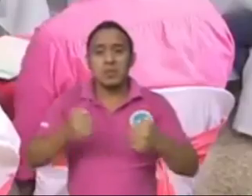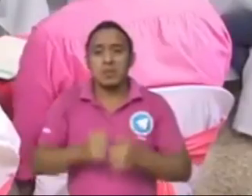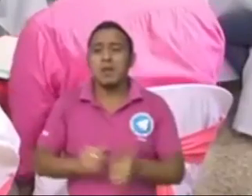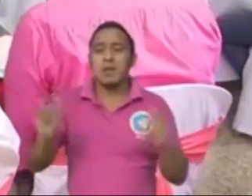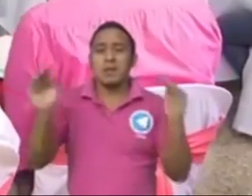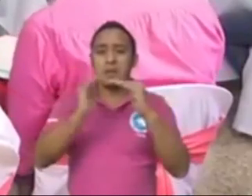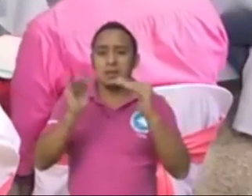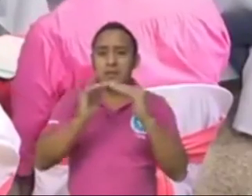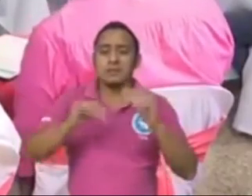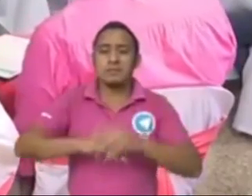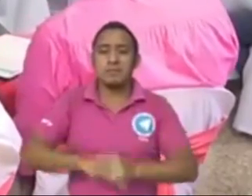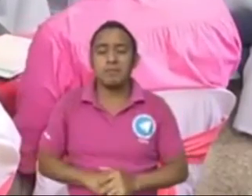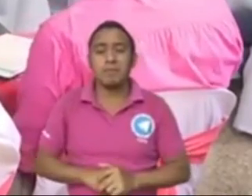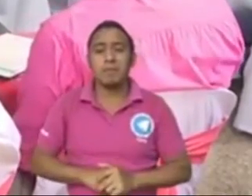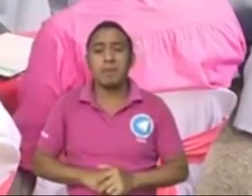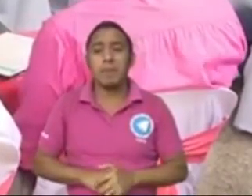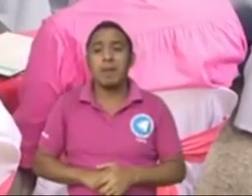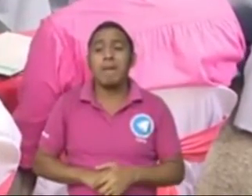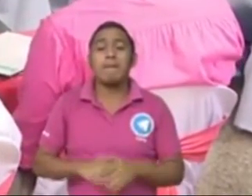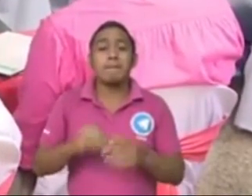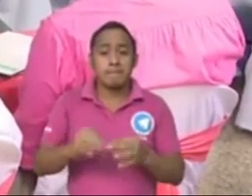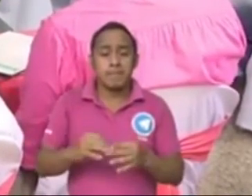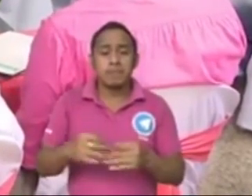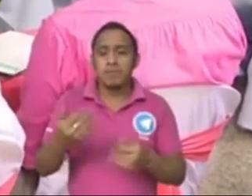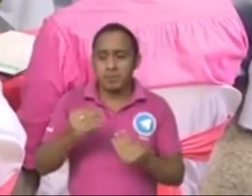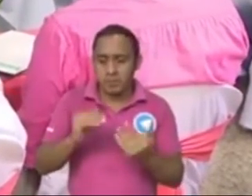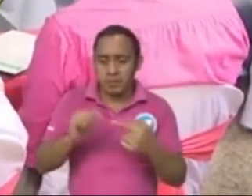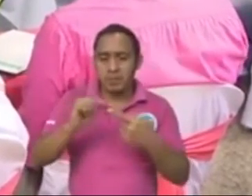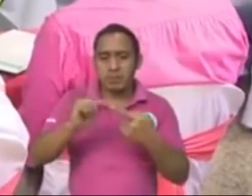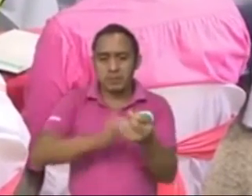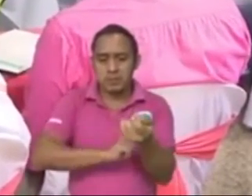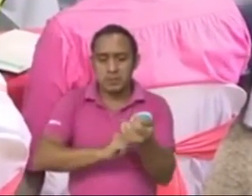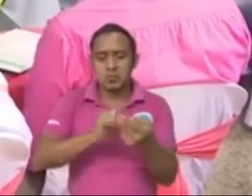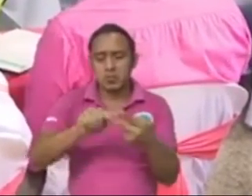promotores de la salud, casas base. Para Noticias 12, Gabriela Solórzano.